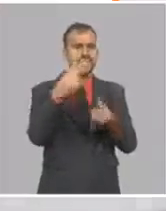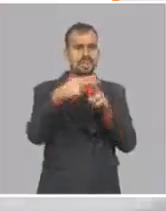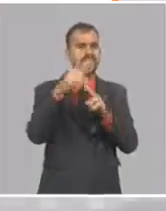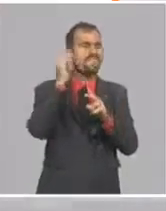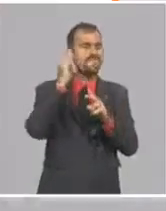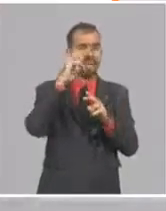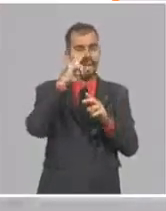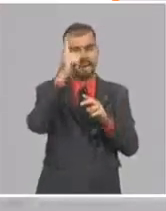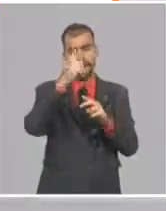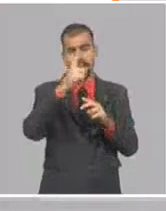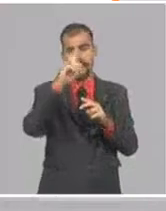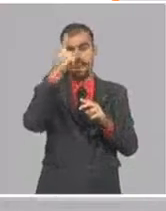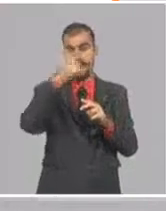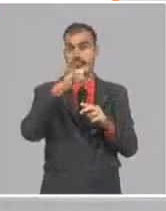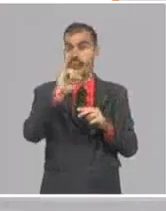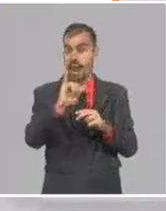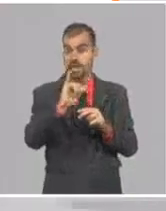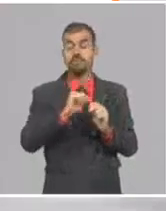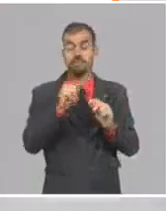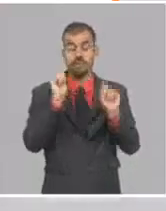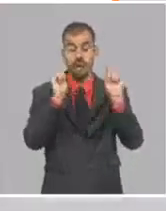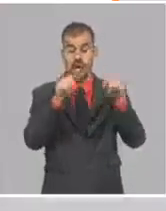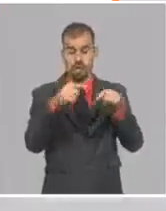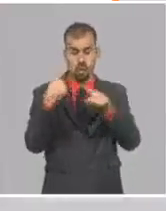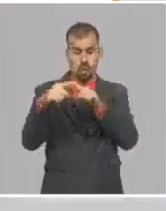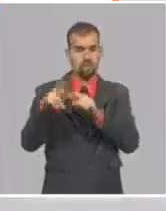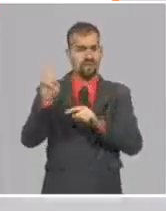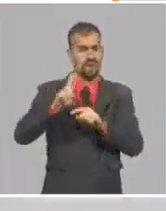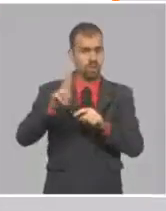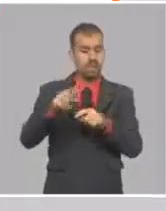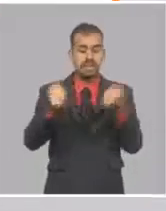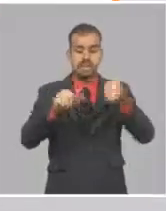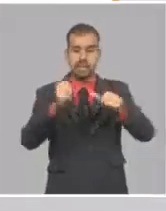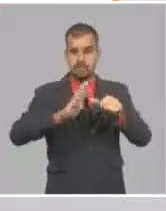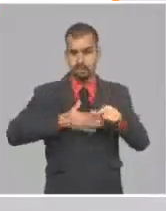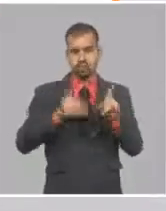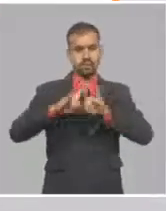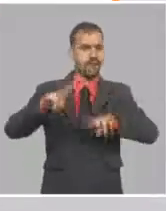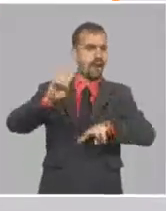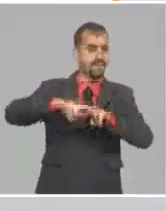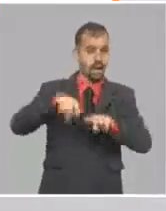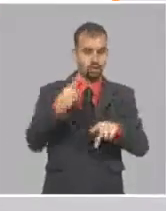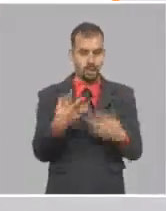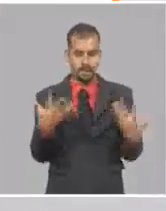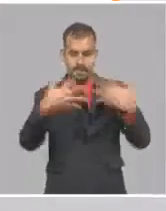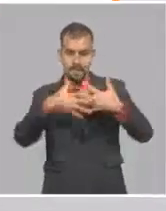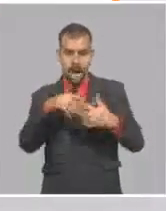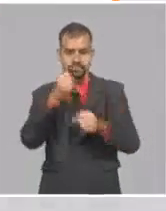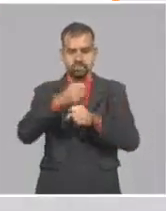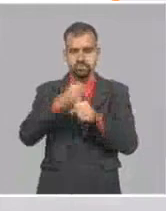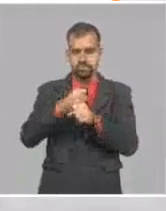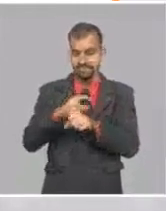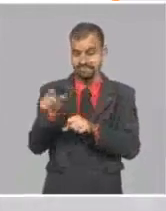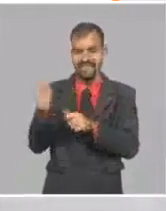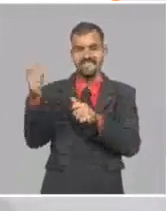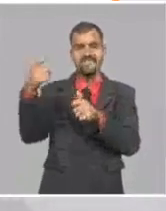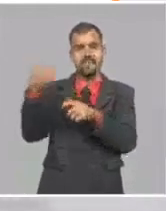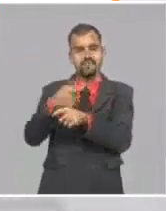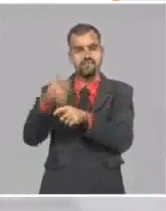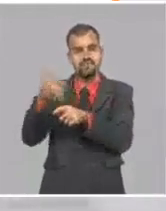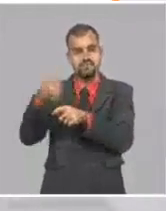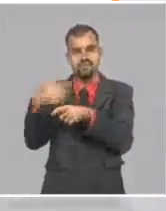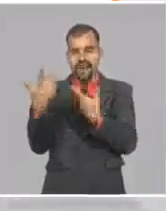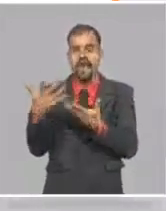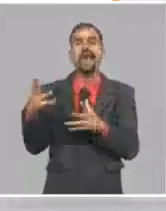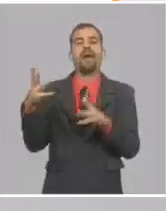coordinación con la facultad de química de la universidad de la habana hemos generado una vacuna conjugada entre el